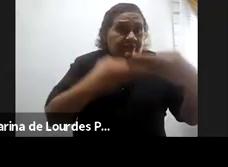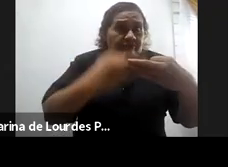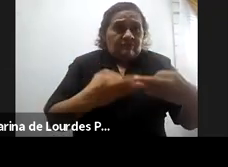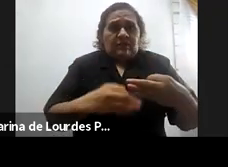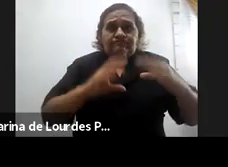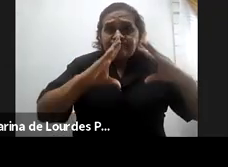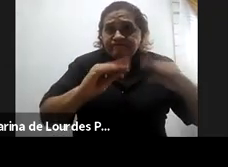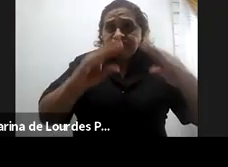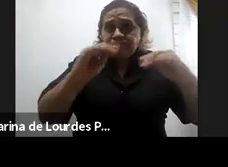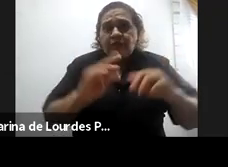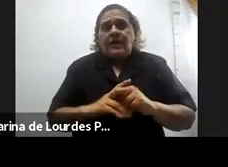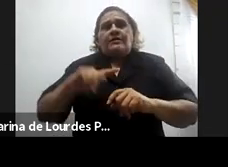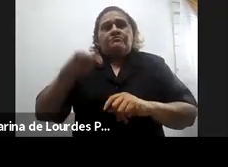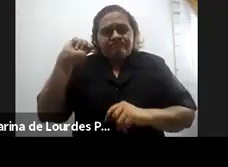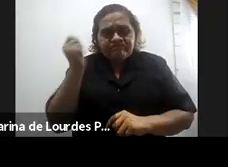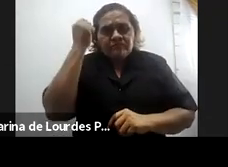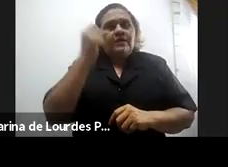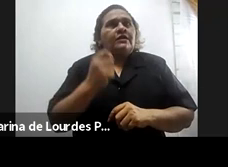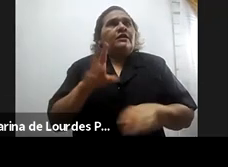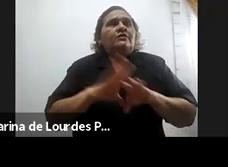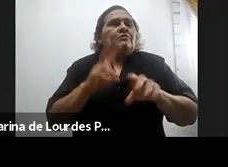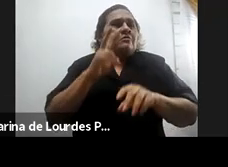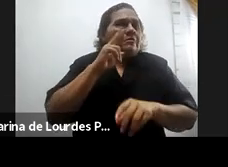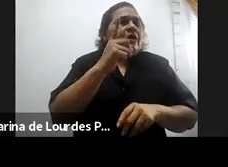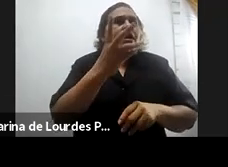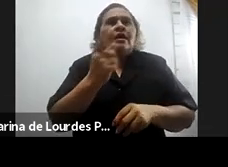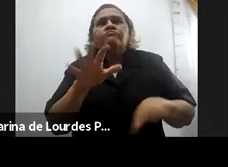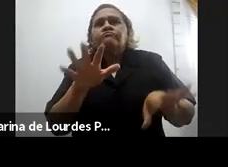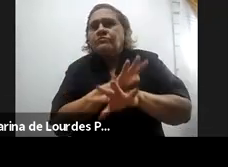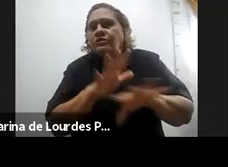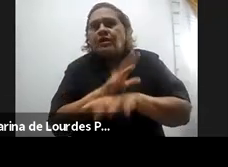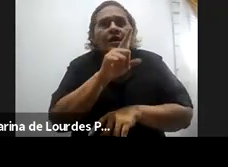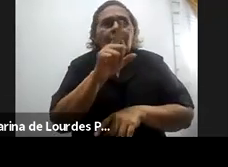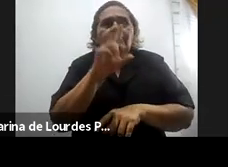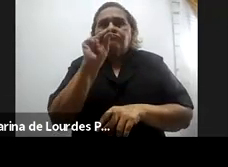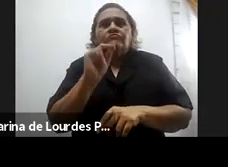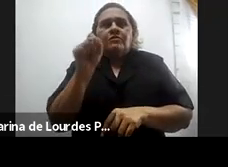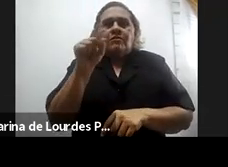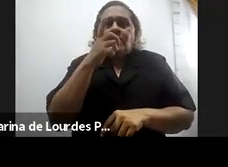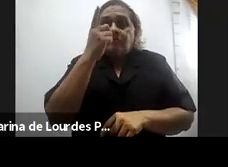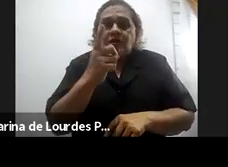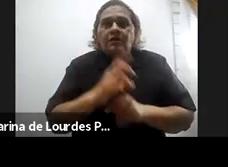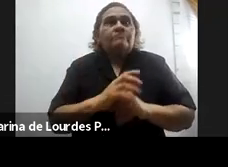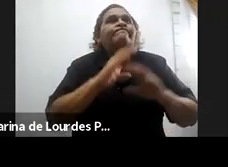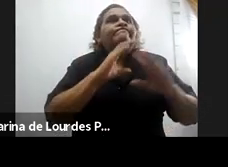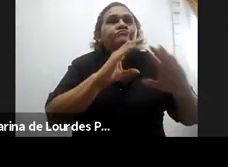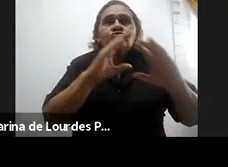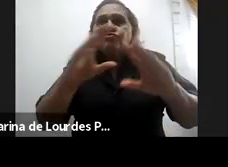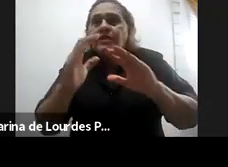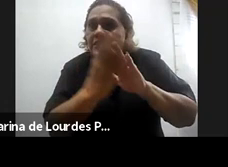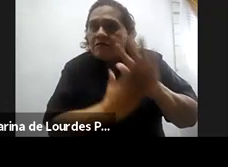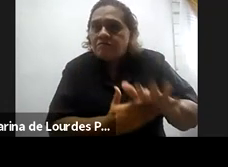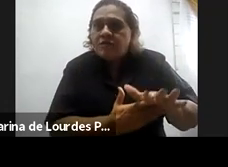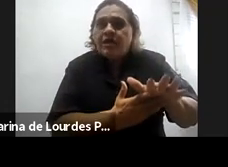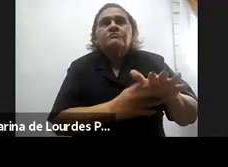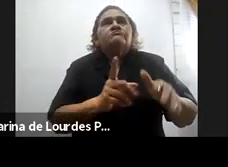de técnicas de detección oportuna de cambios. No es lo mismo decirle a alguien, ¿no? Cuídate los pies pues igual